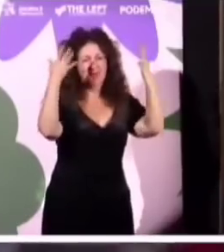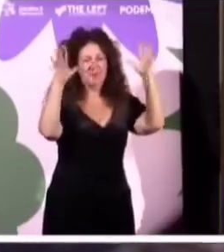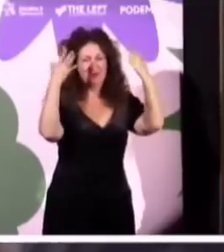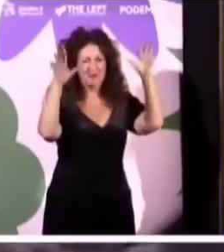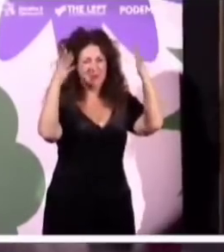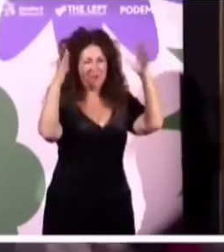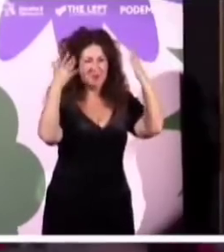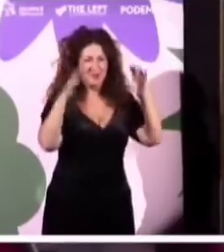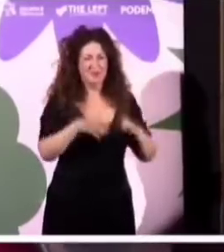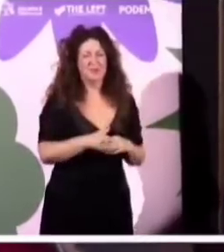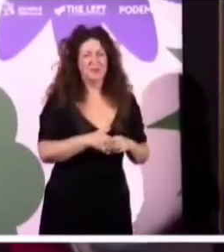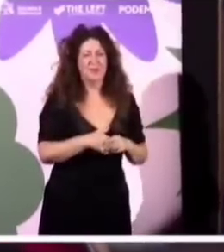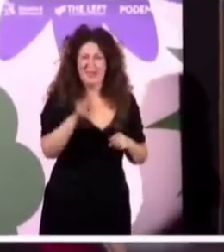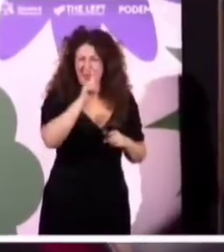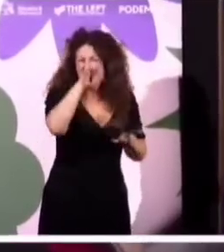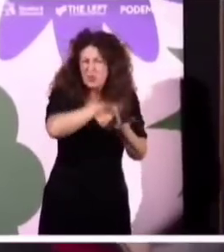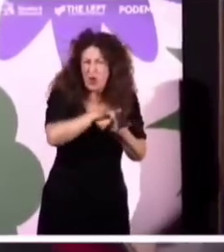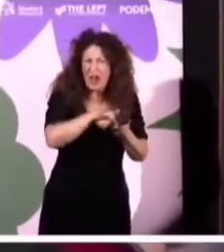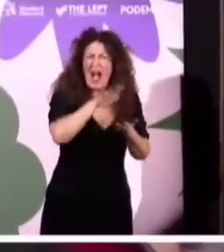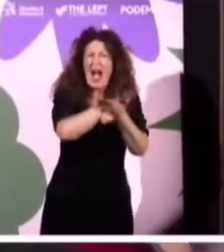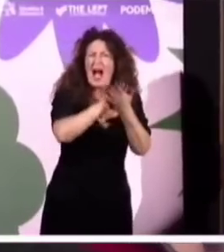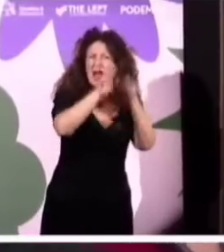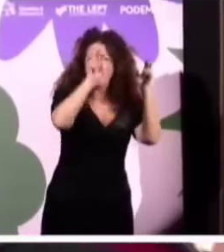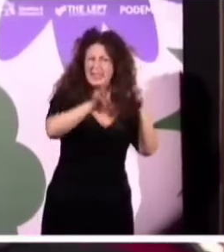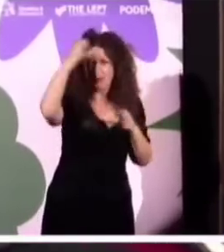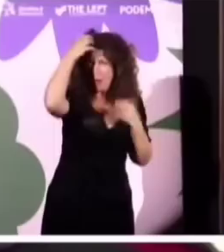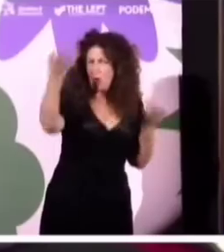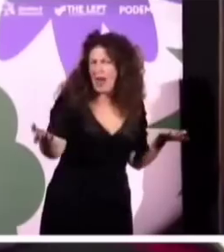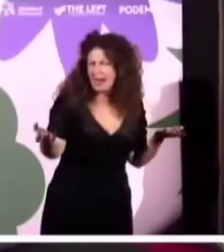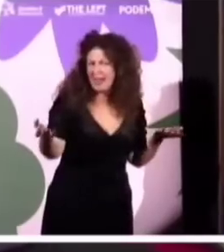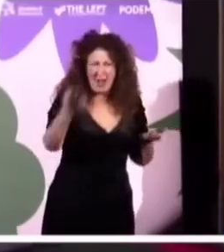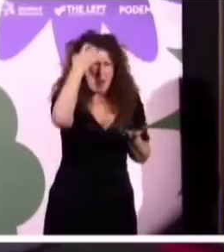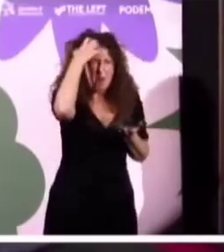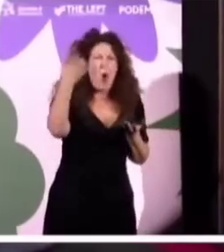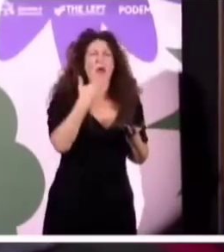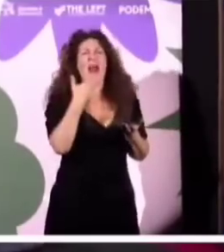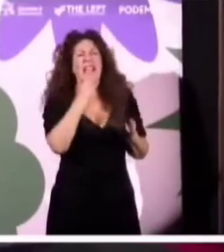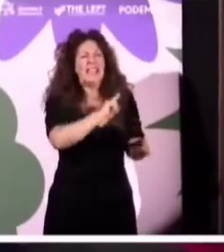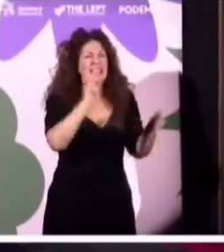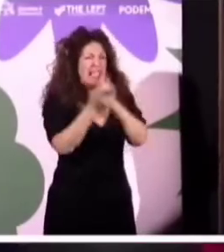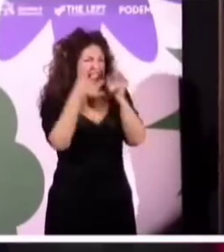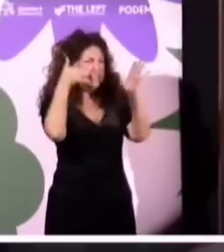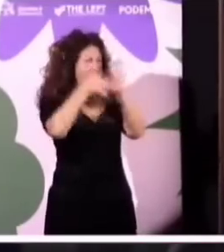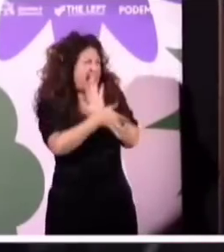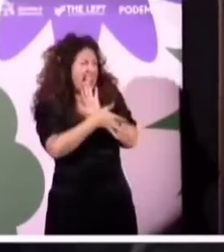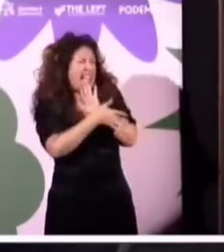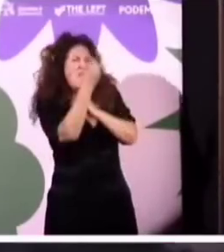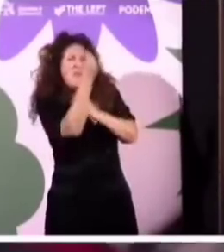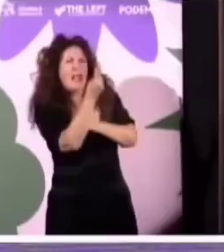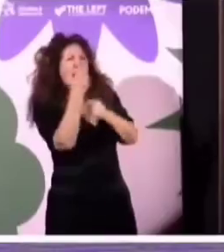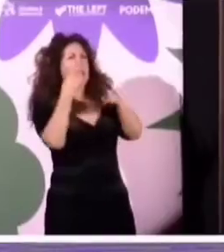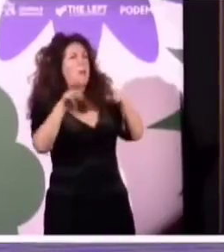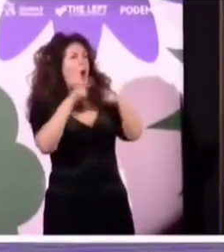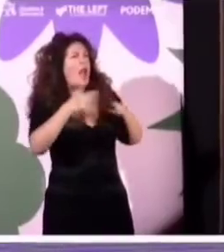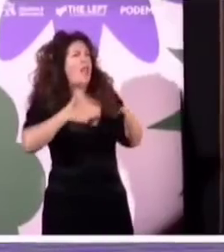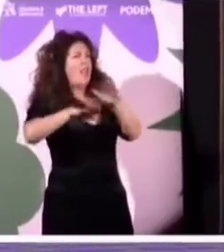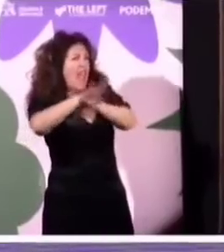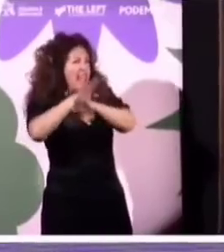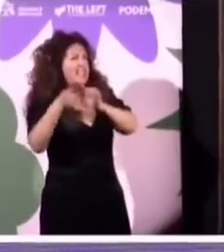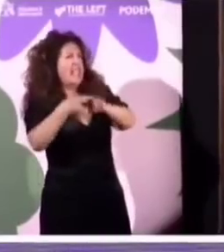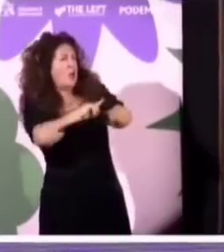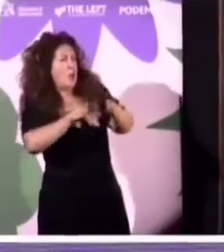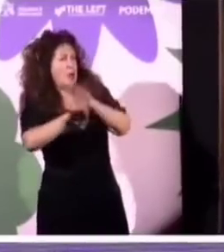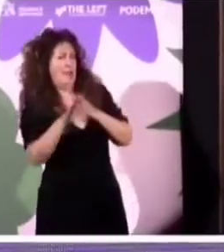¿Cómo que no toca hablar de la monarquía? Si la monarquía se ha convertido en el significante político de la derecha y de la